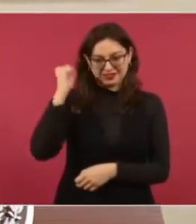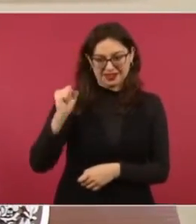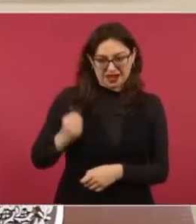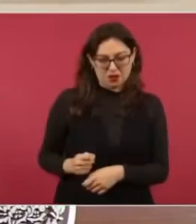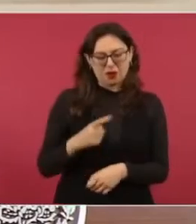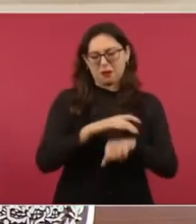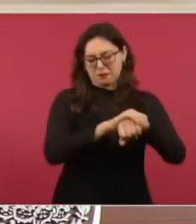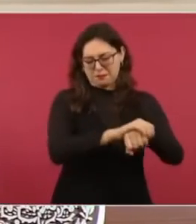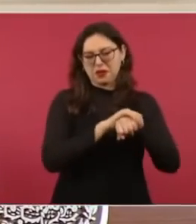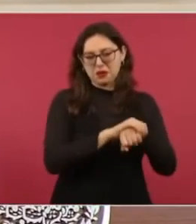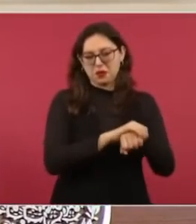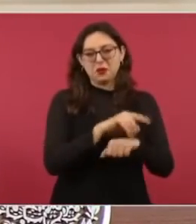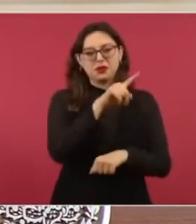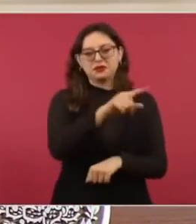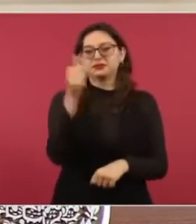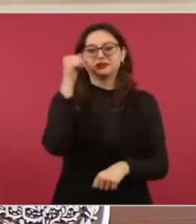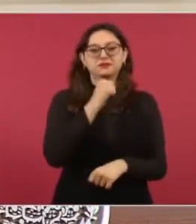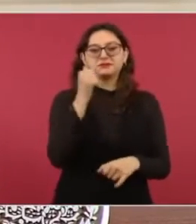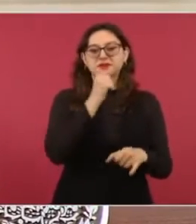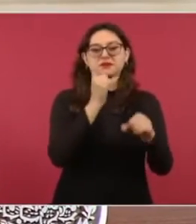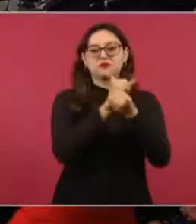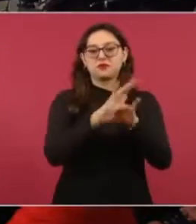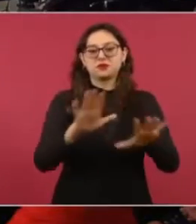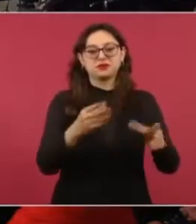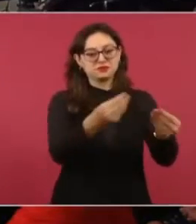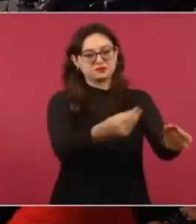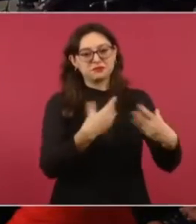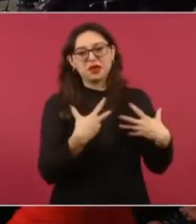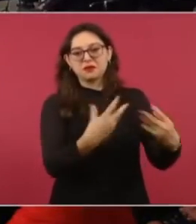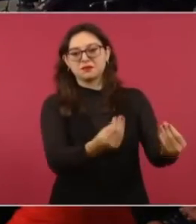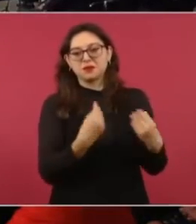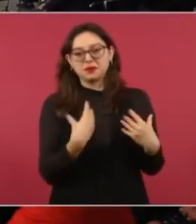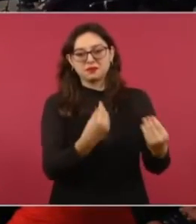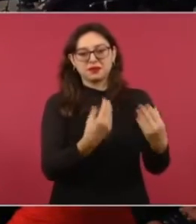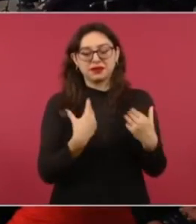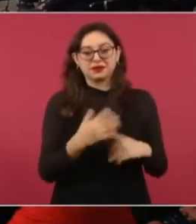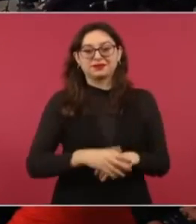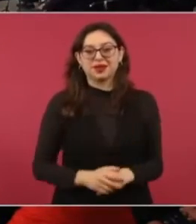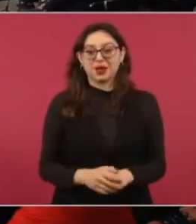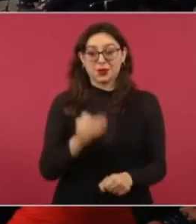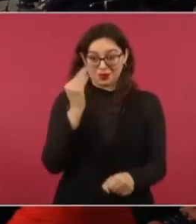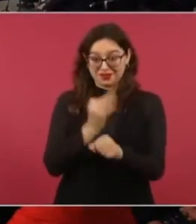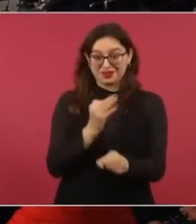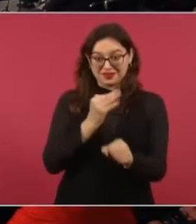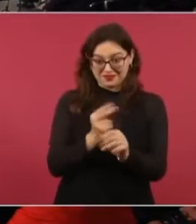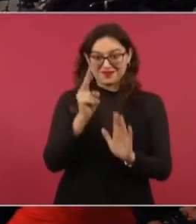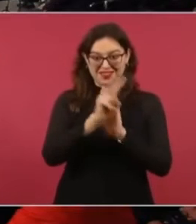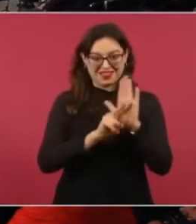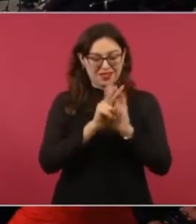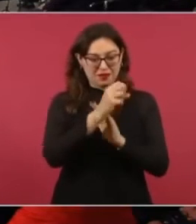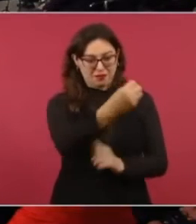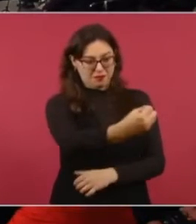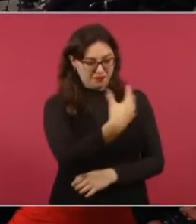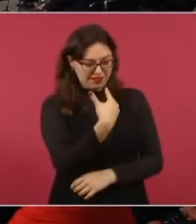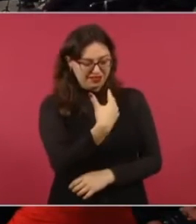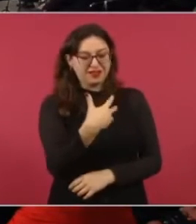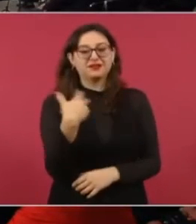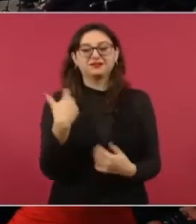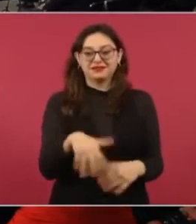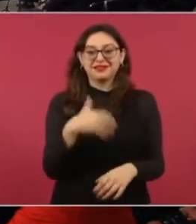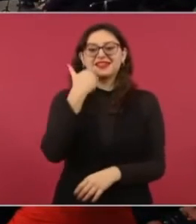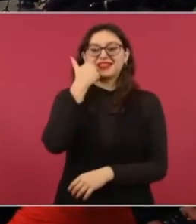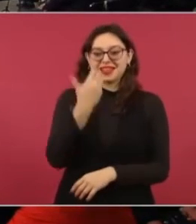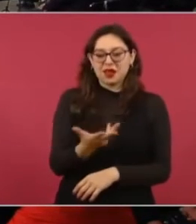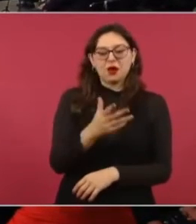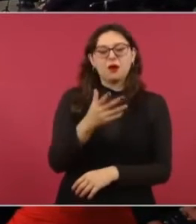está pasando información, Ballesteros, y me mandó un video que quiero compartir con ustedes. No un video,